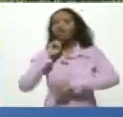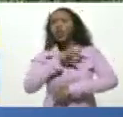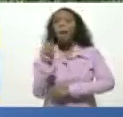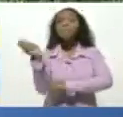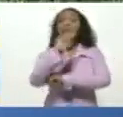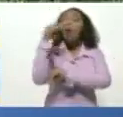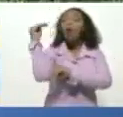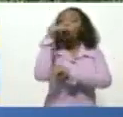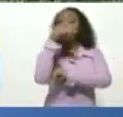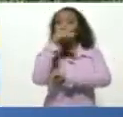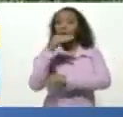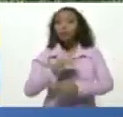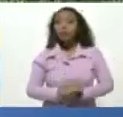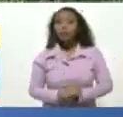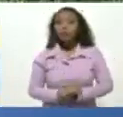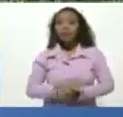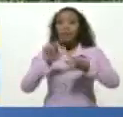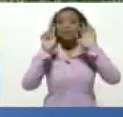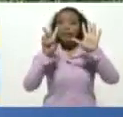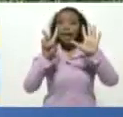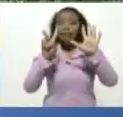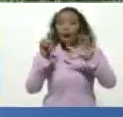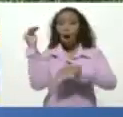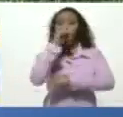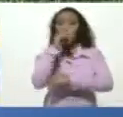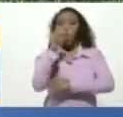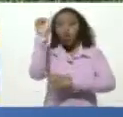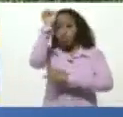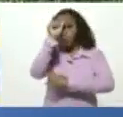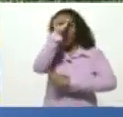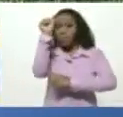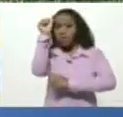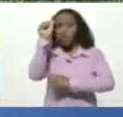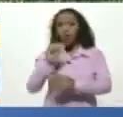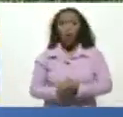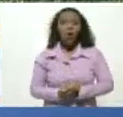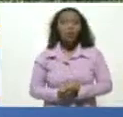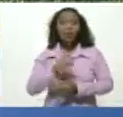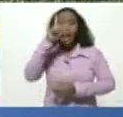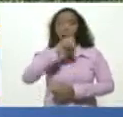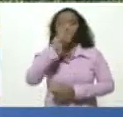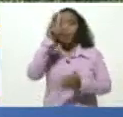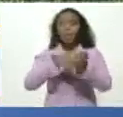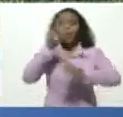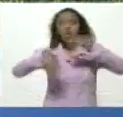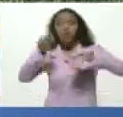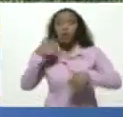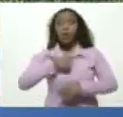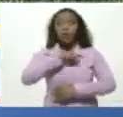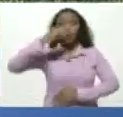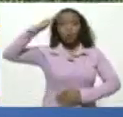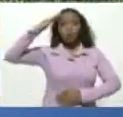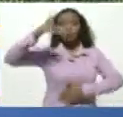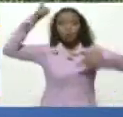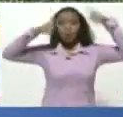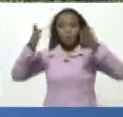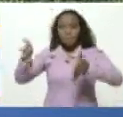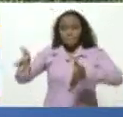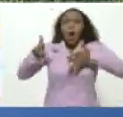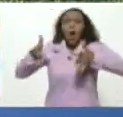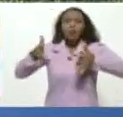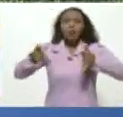octubre. El 7 de octubre, domingo del año 2012, nuestro comandante Chávez había ganado de